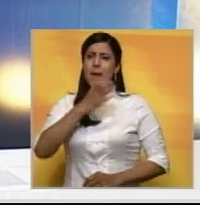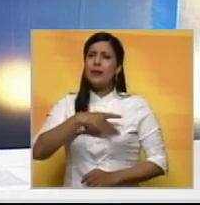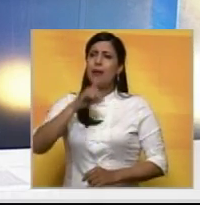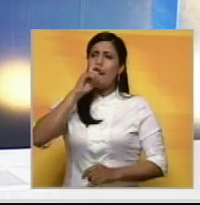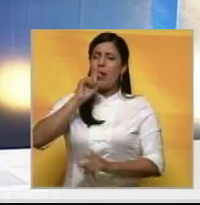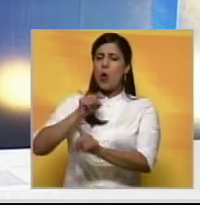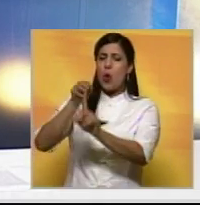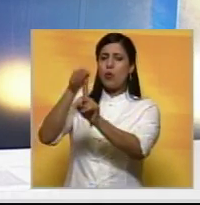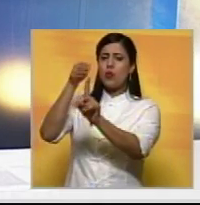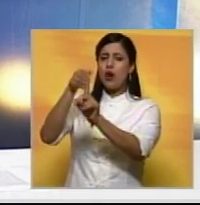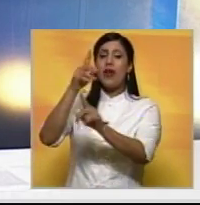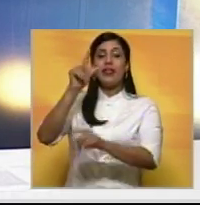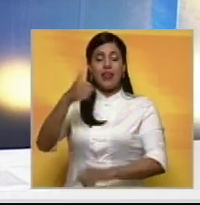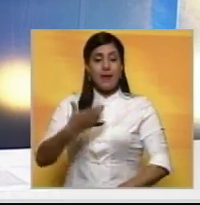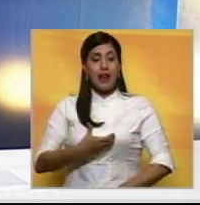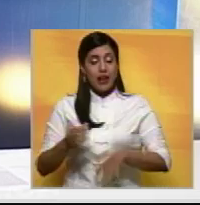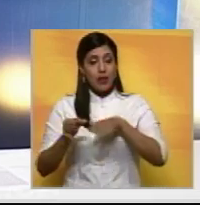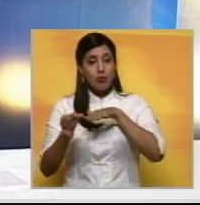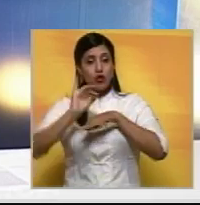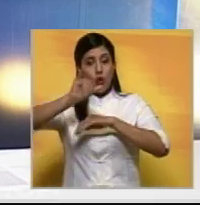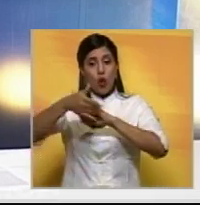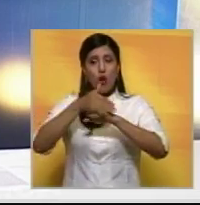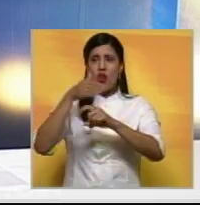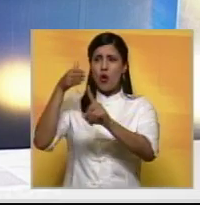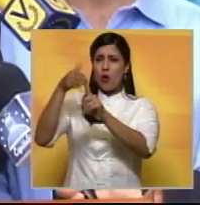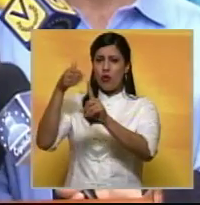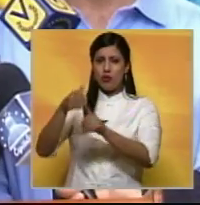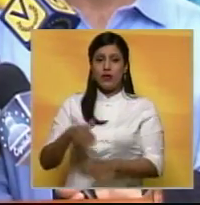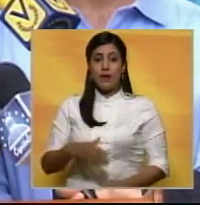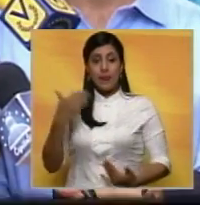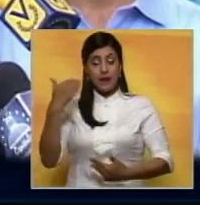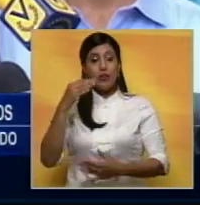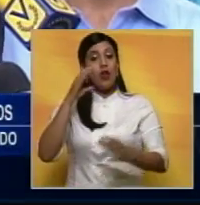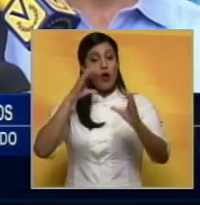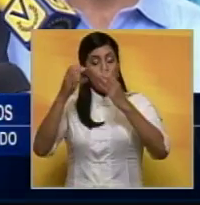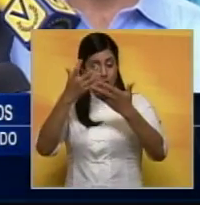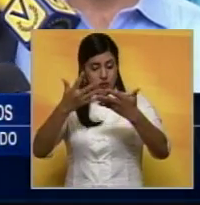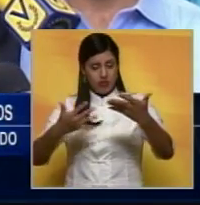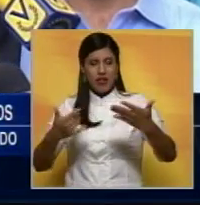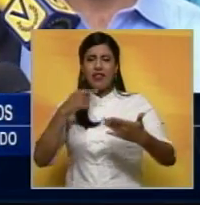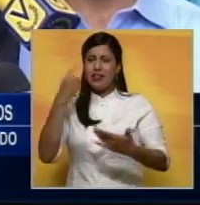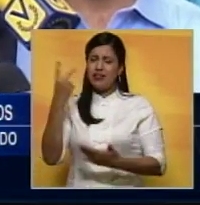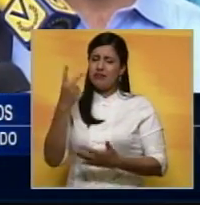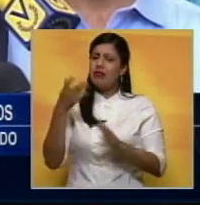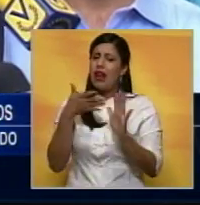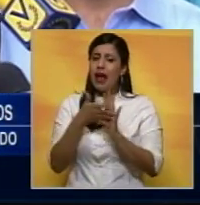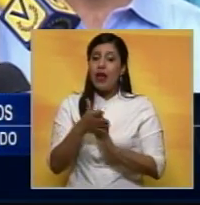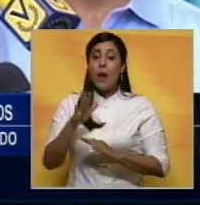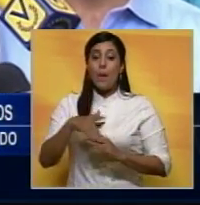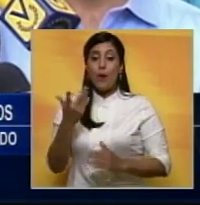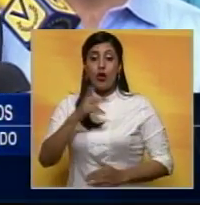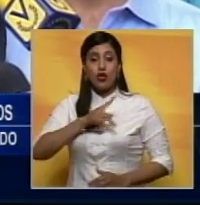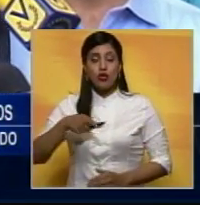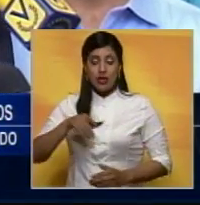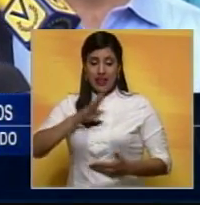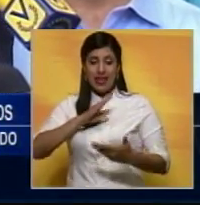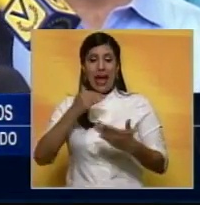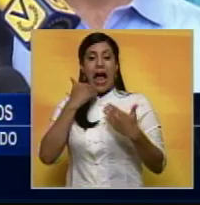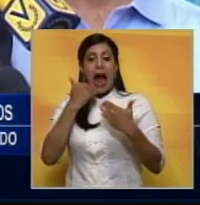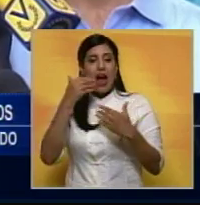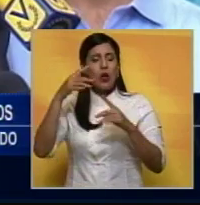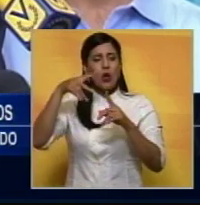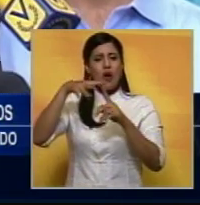presidente Nicolás Maduro y el alcalde del municipio Libertador, Jorge Rodríguez. En el comunicado desestimaron ambas acusaciones por haber sido obtenidas